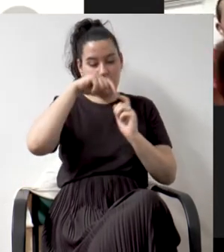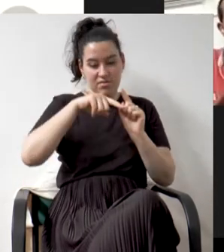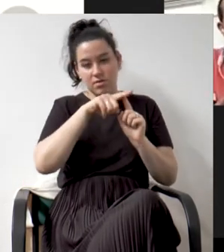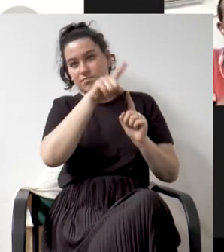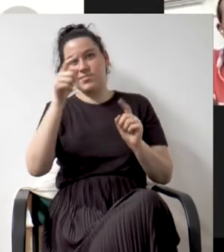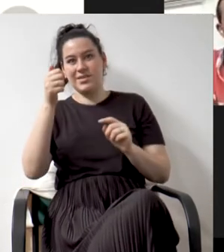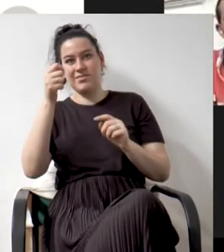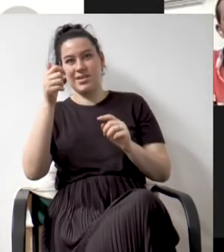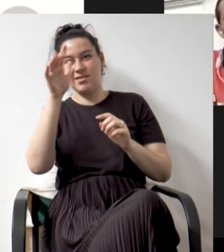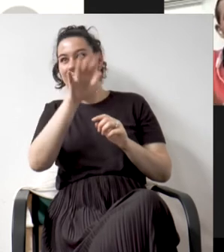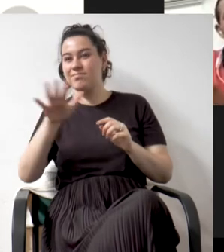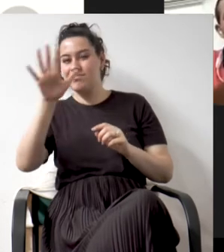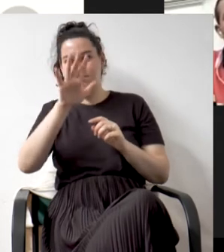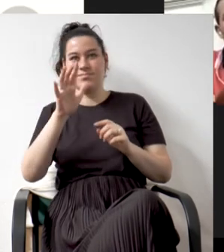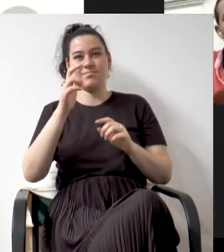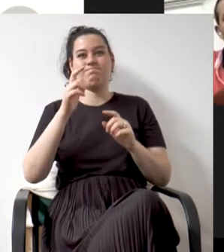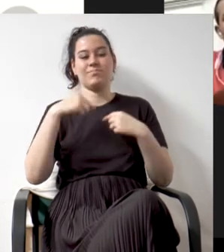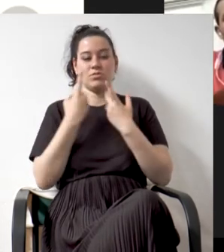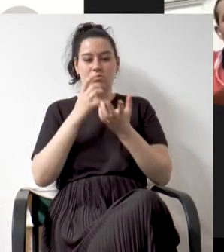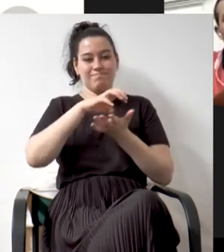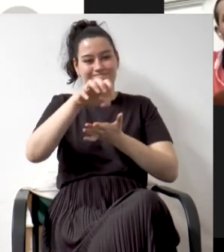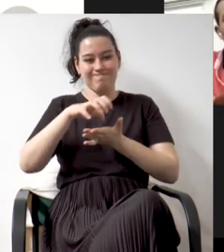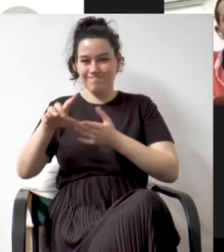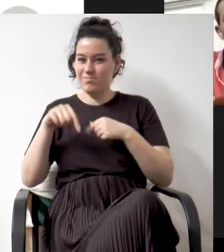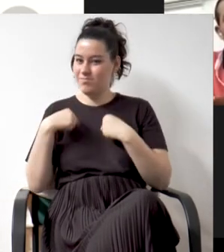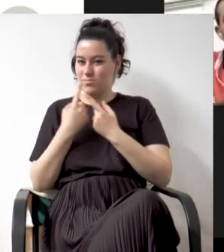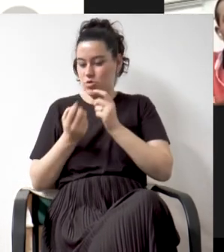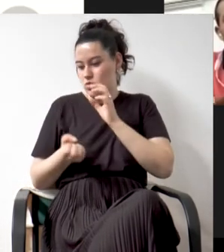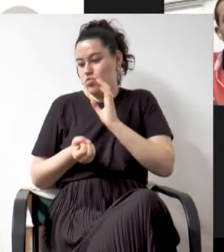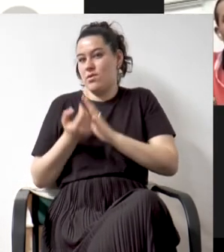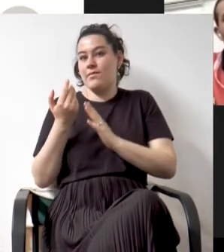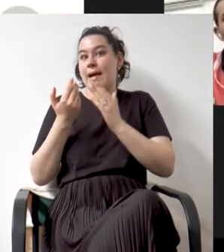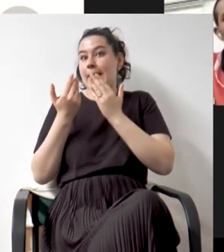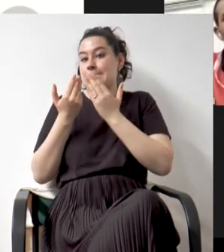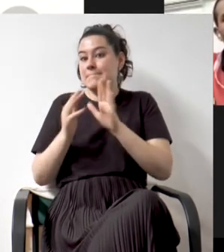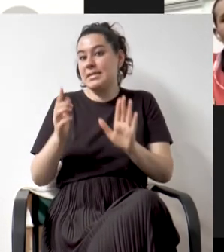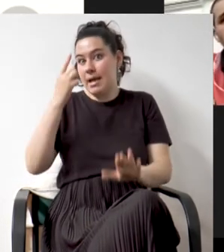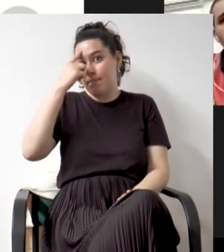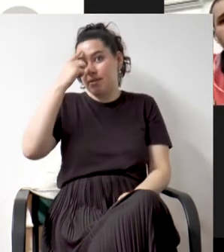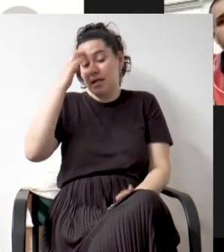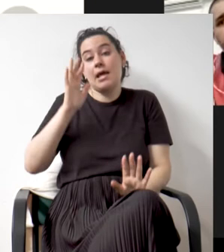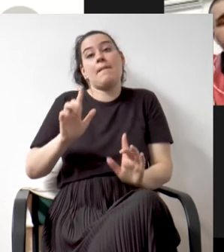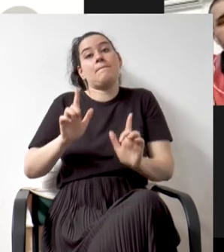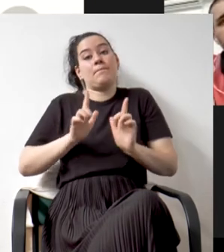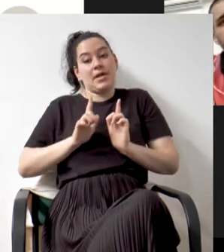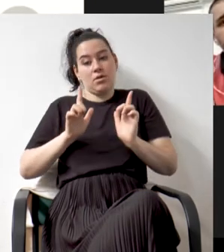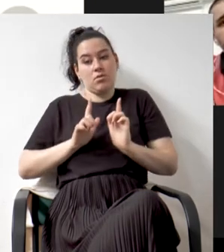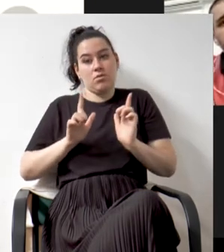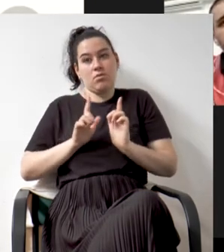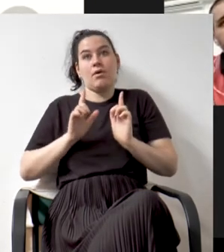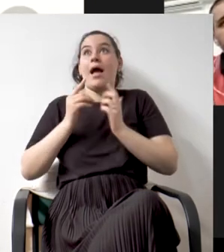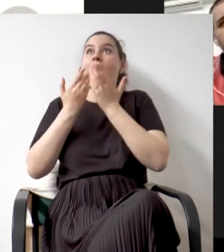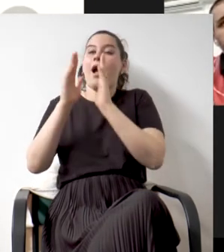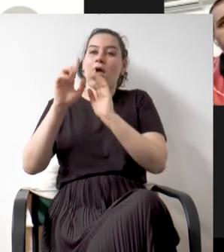Los departamentos para nosotros todavía es algo que vamos a empezar a pensar, espero que así lo hagan los colectivos, a partir del año que